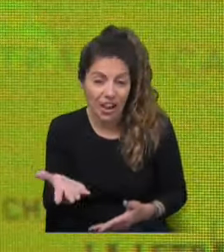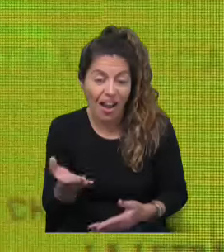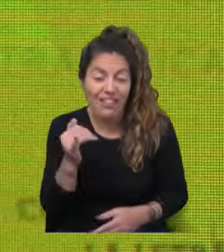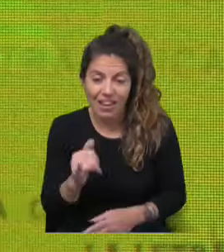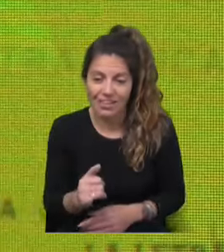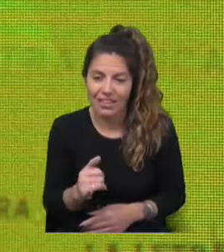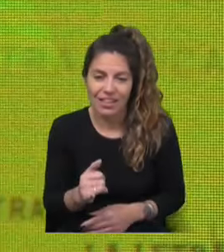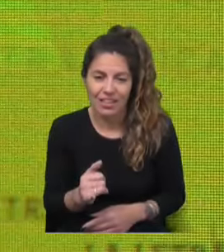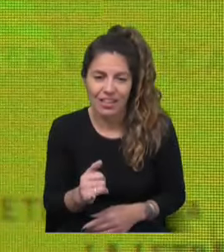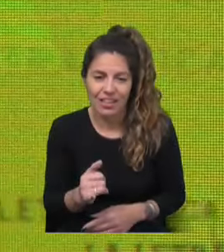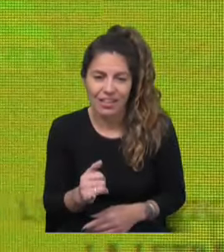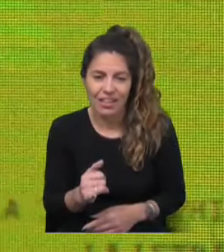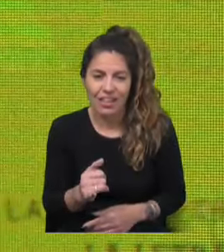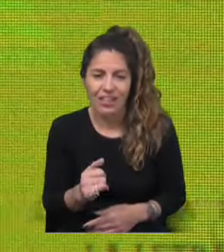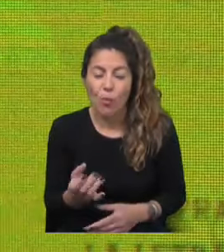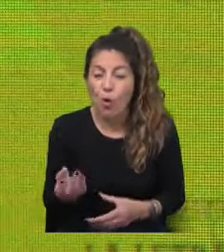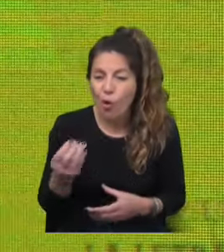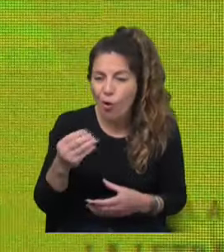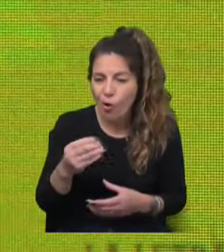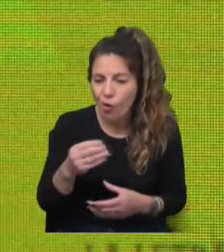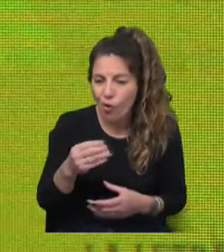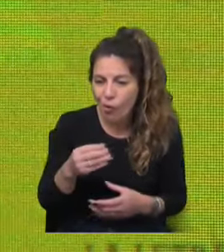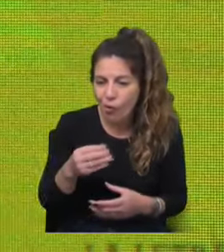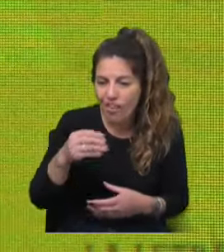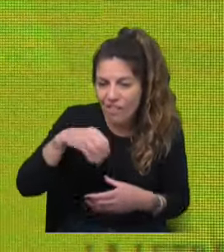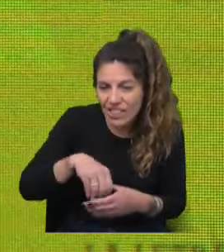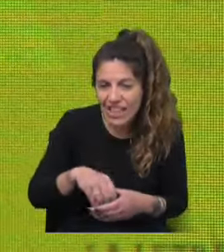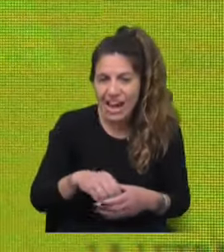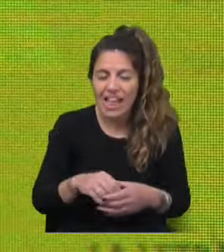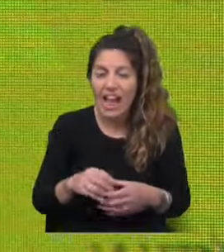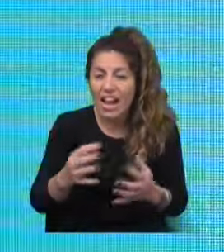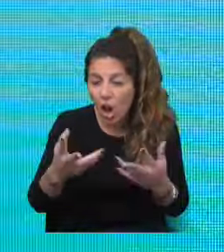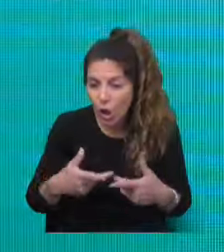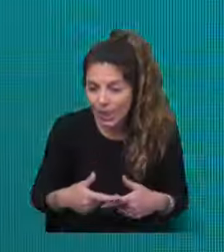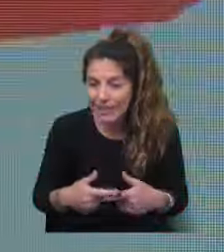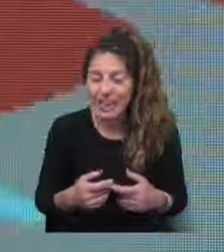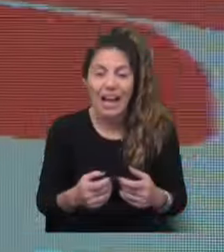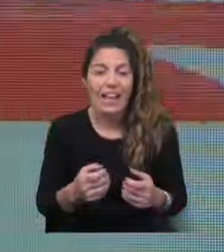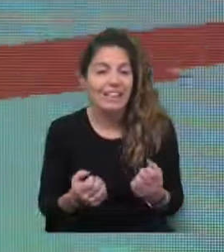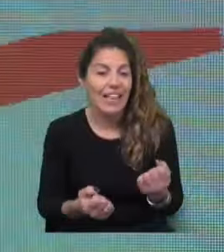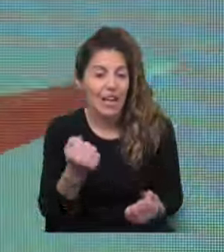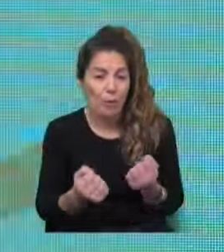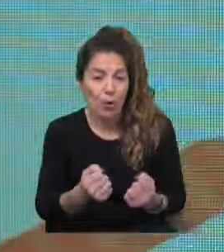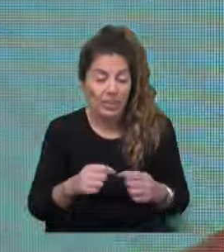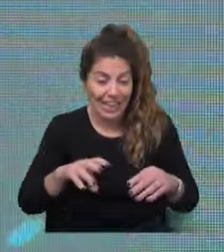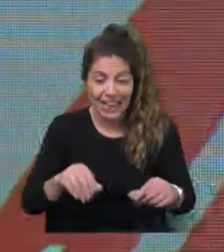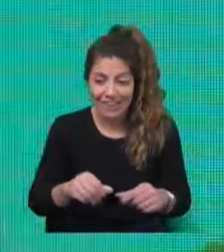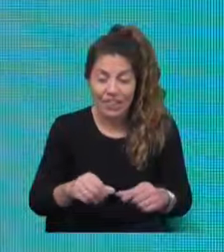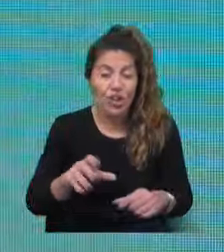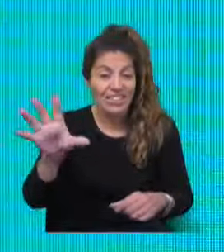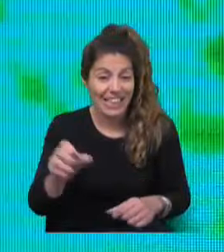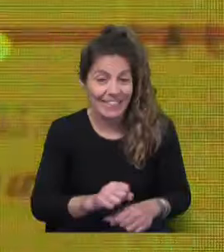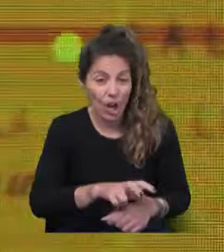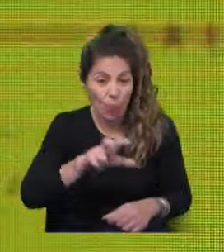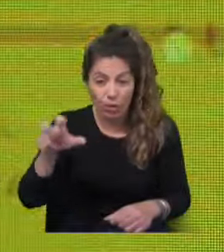que, de alguna manera, infiltrar la logística del transporte carretero uruguayo, que es el que ingresa, en definitiva, los contenedores entran al